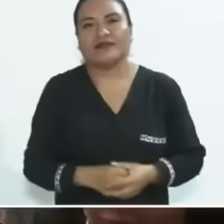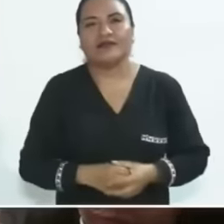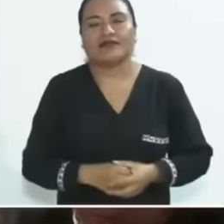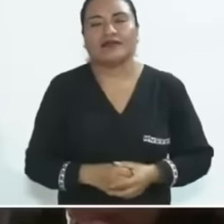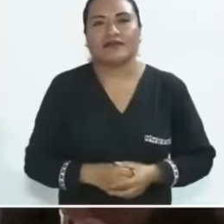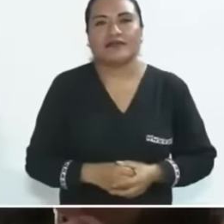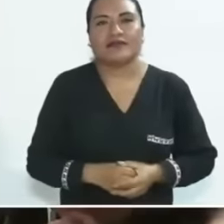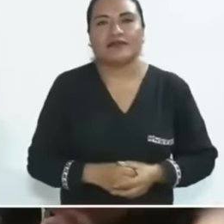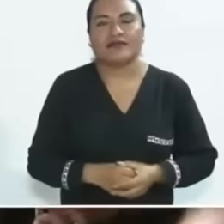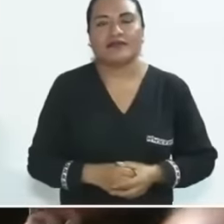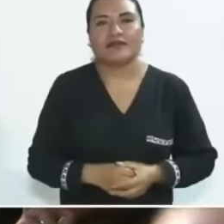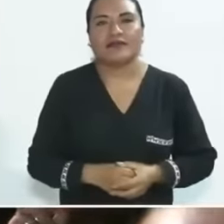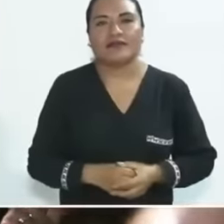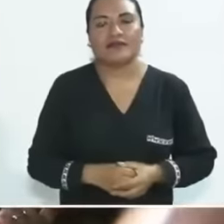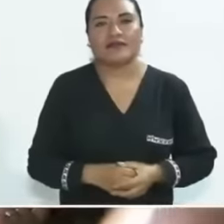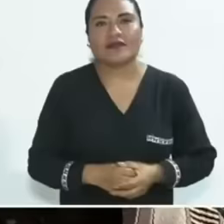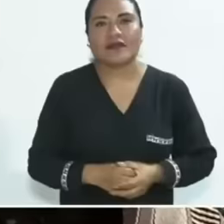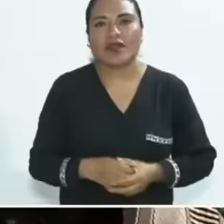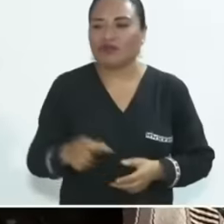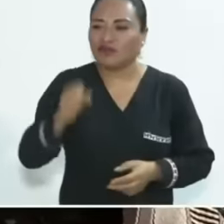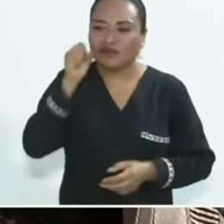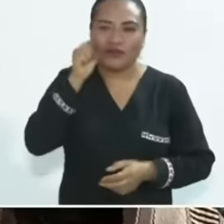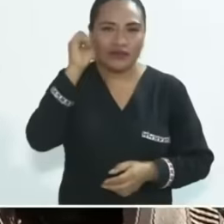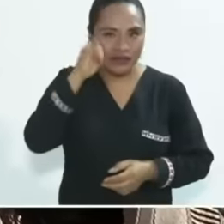y con Salomón Jara,